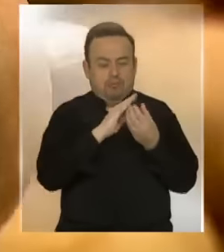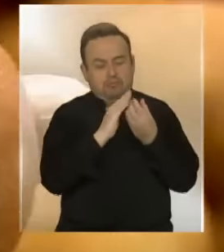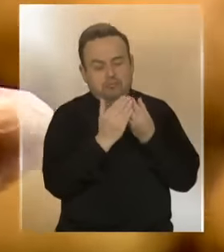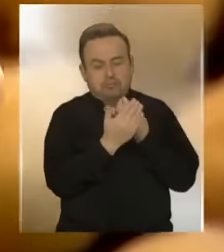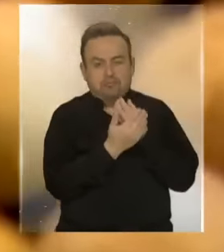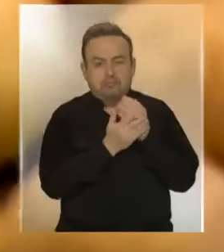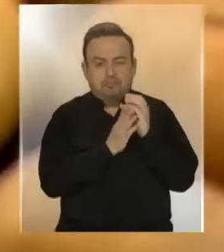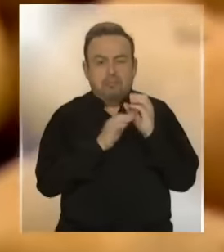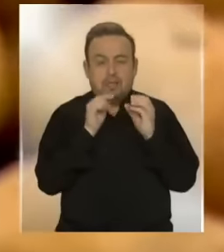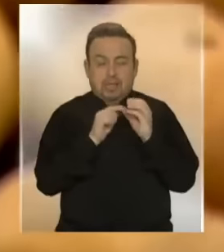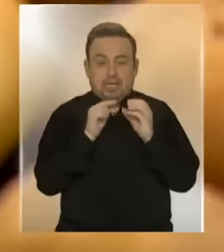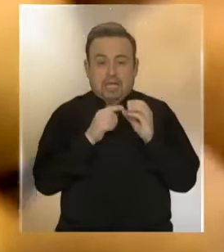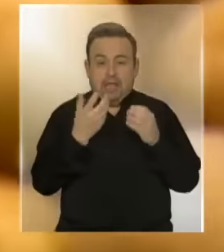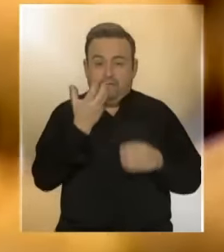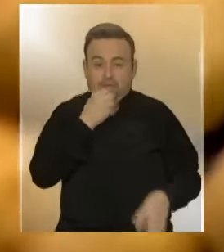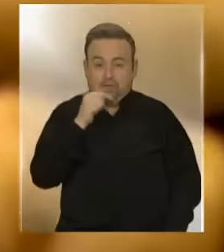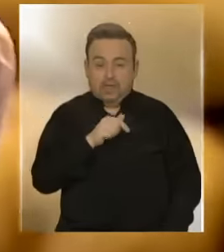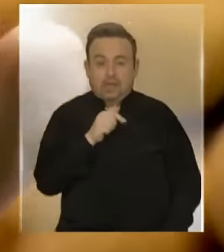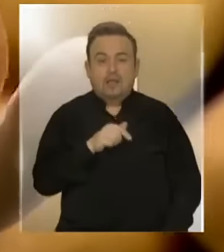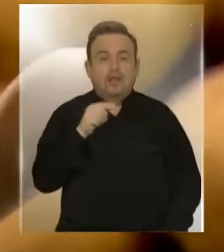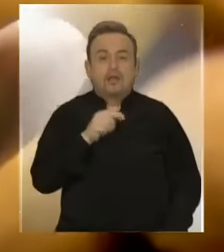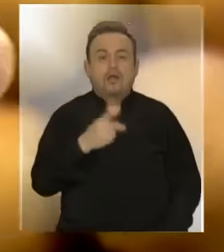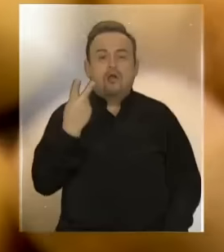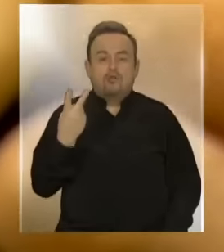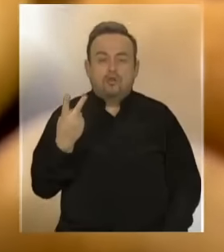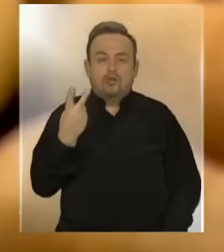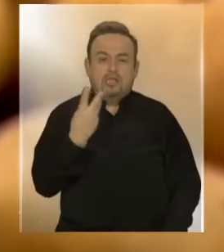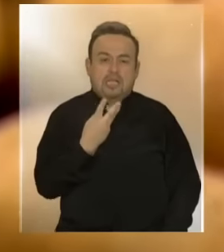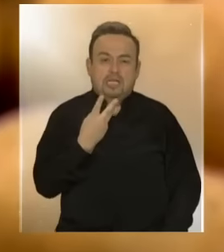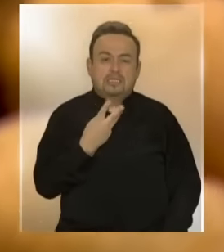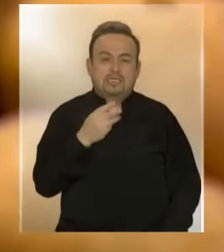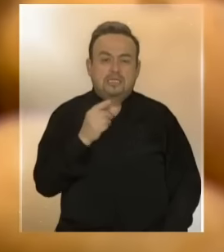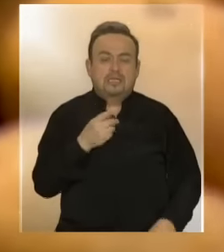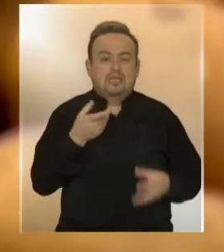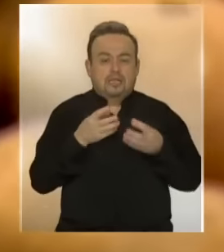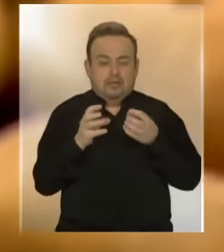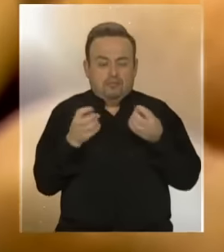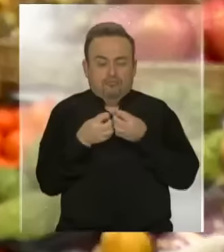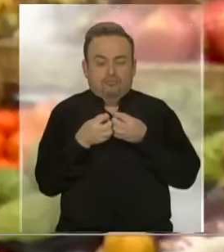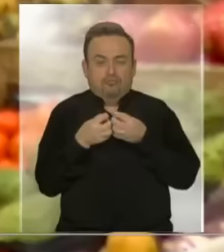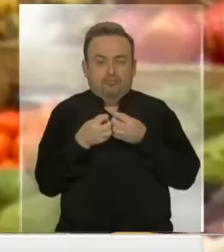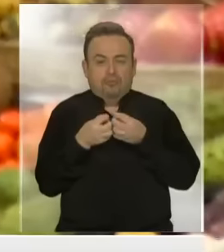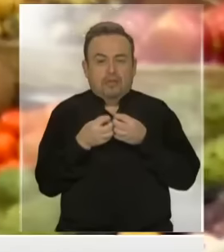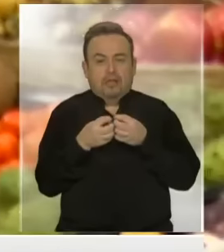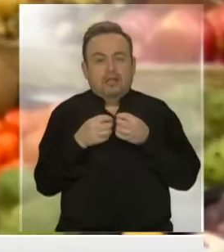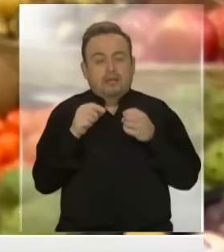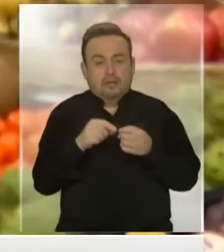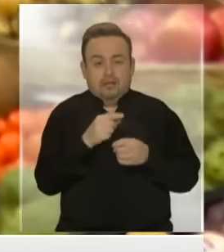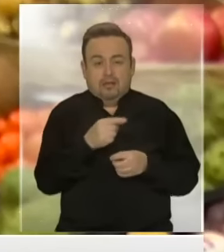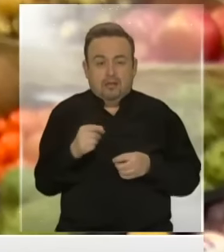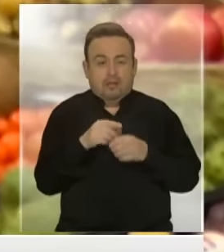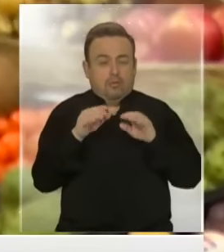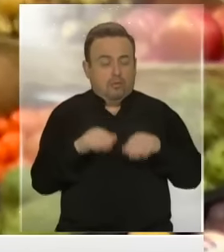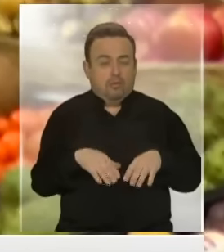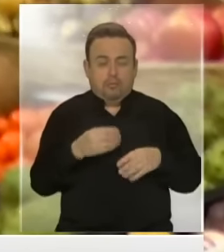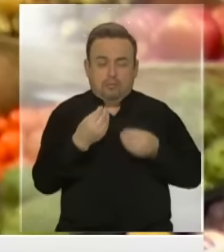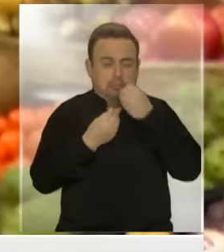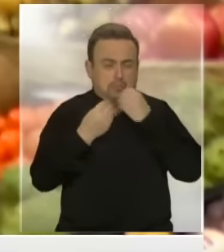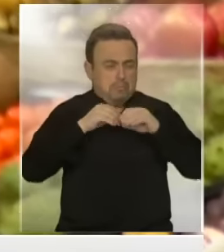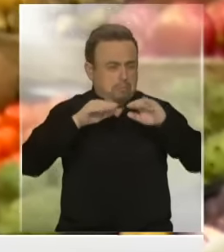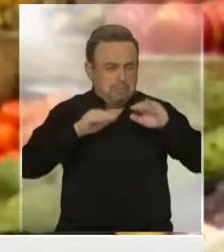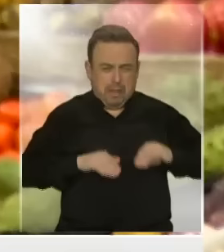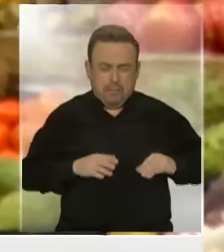convencional. Esta fruta son 2 o 3 kiwis que nacieron pegaditos. Ambas son